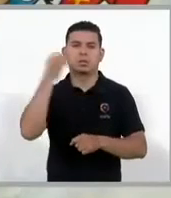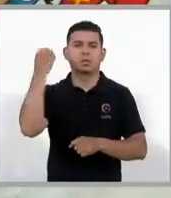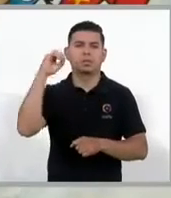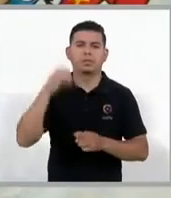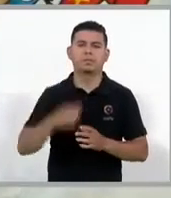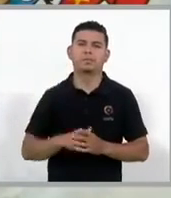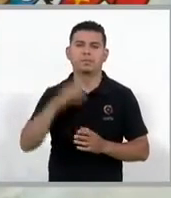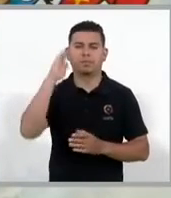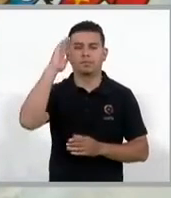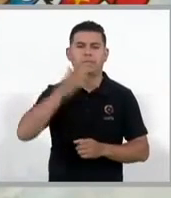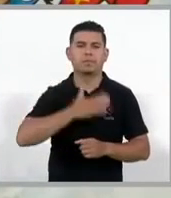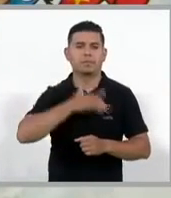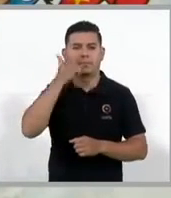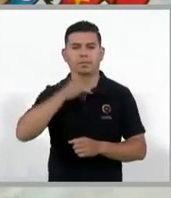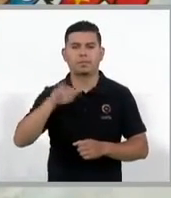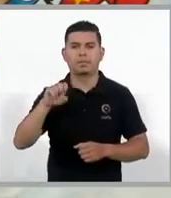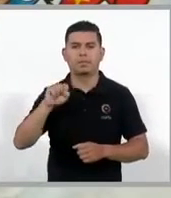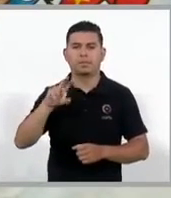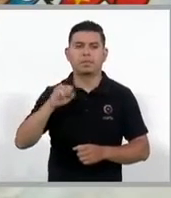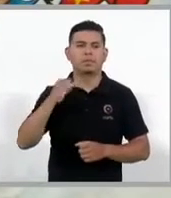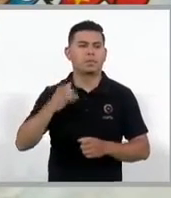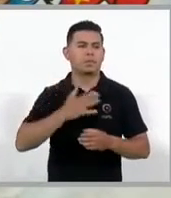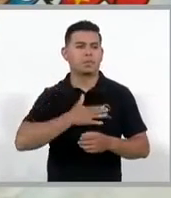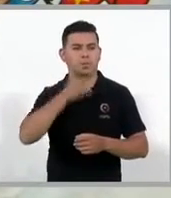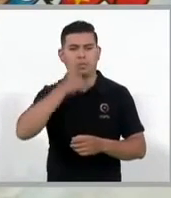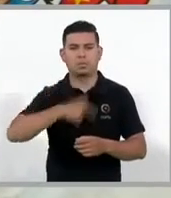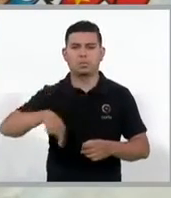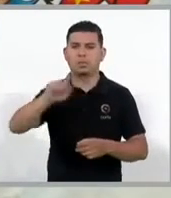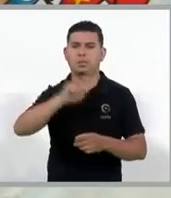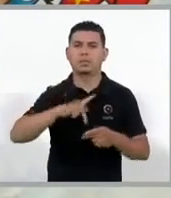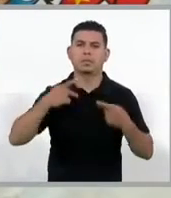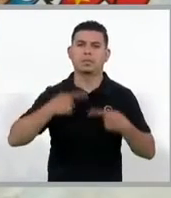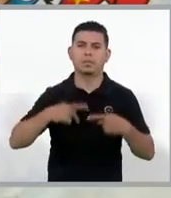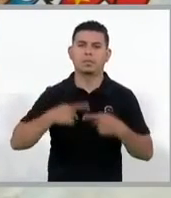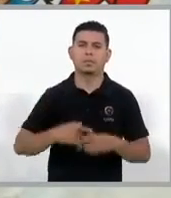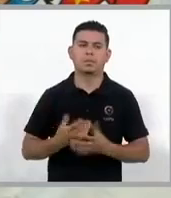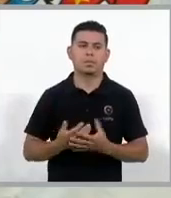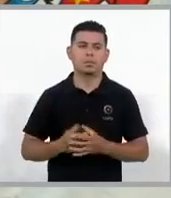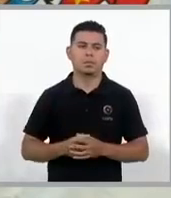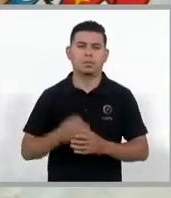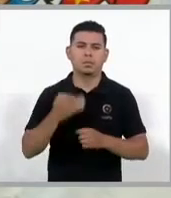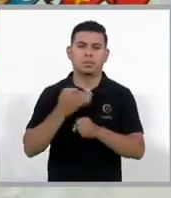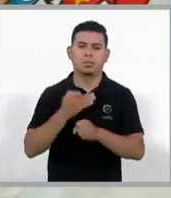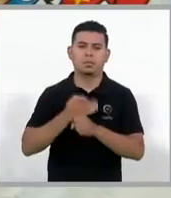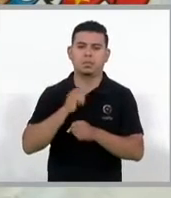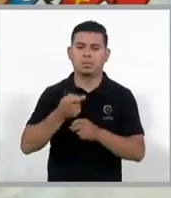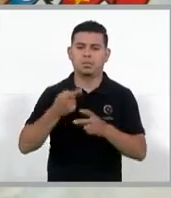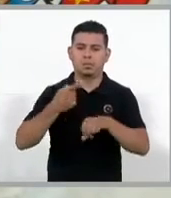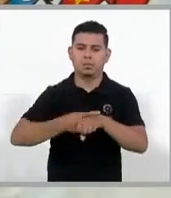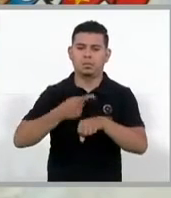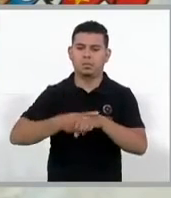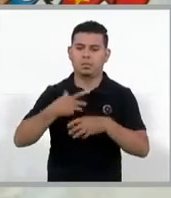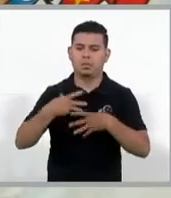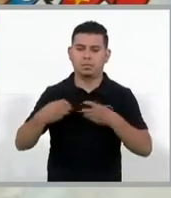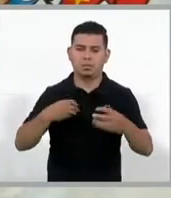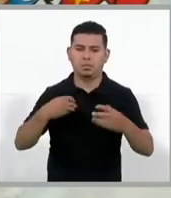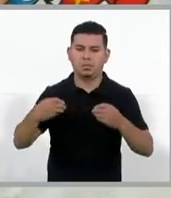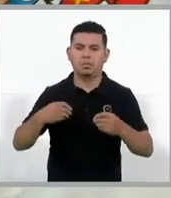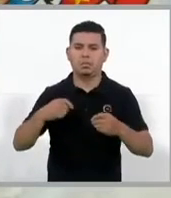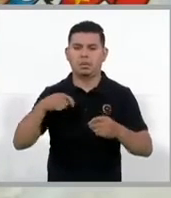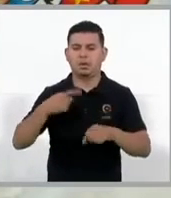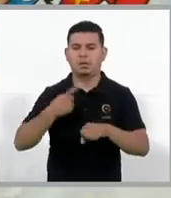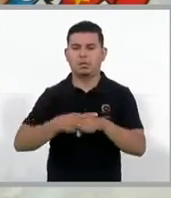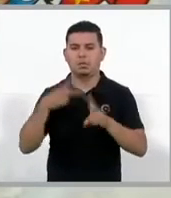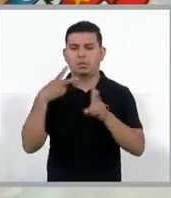muy buenas noches jesus muy buenas noches a toda la audiencia me voy a permitir presentar el panorama epidemiológico de enfermedad respiratoria